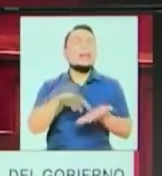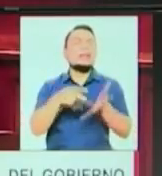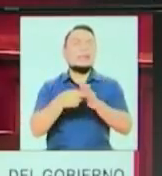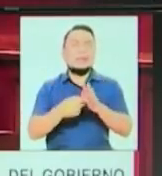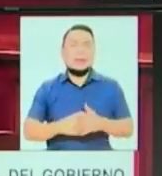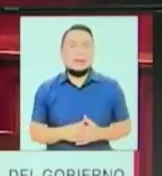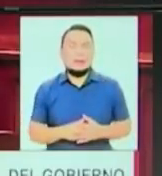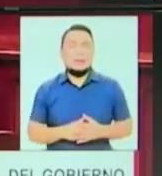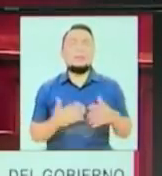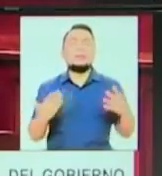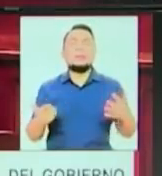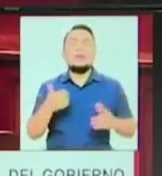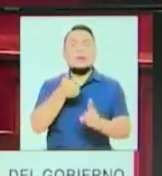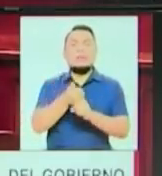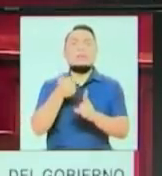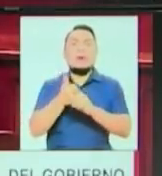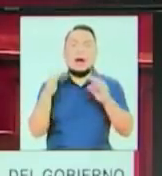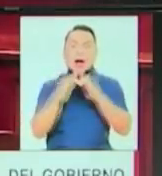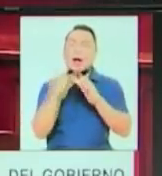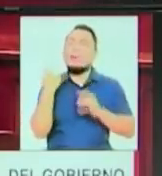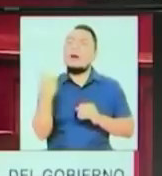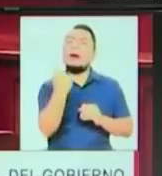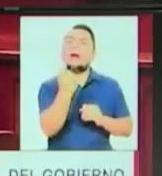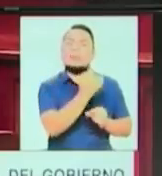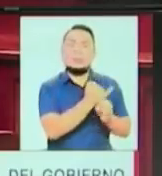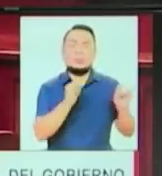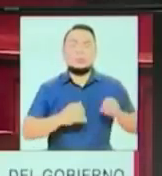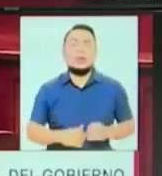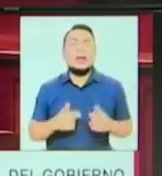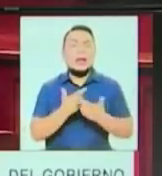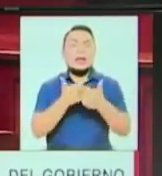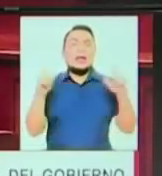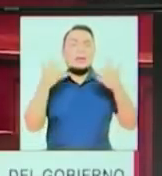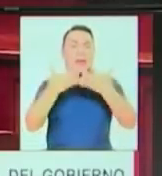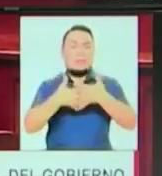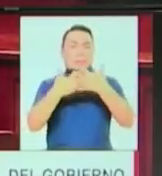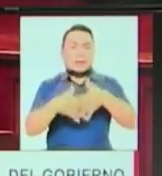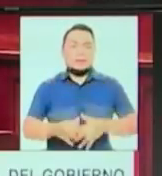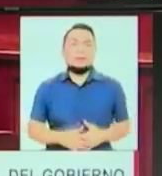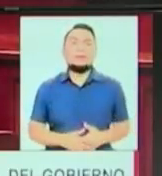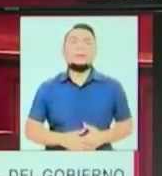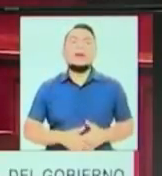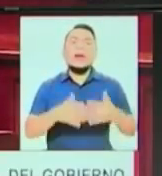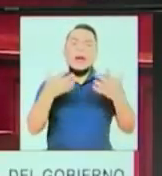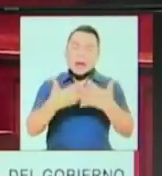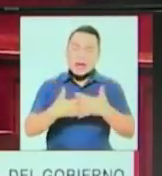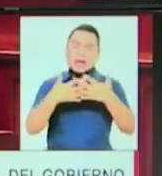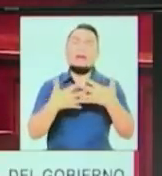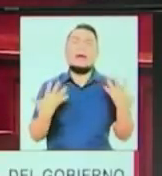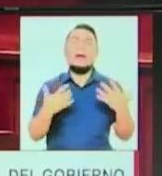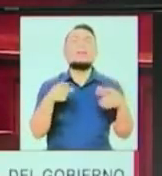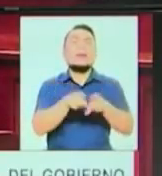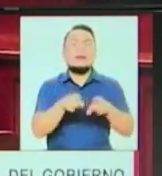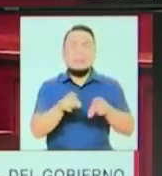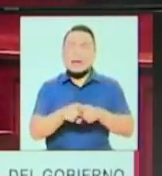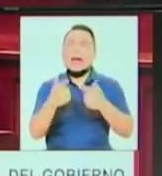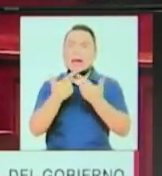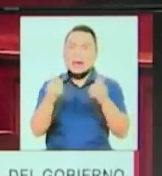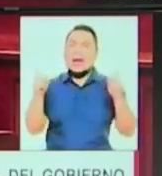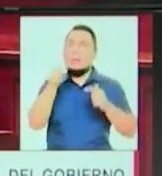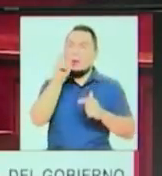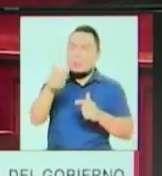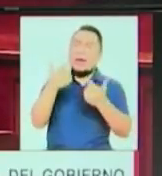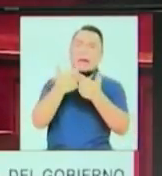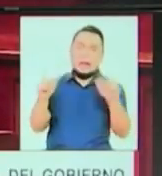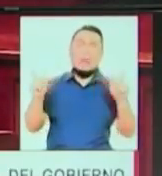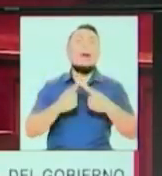tomar decenas de años. Mientras más carros hagas, mejor. Mientras más empresas hagas, mejor.